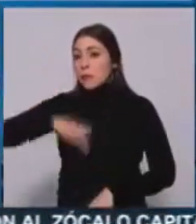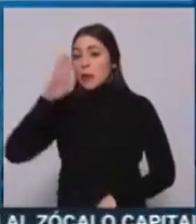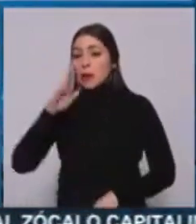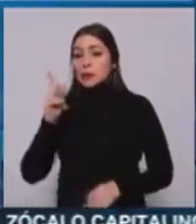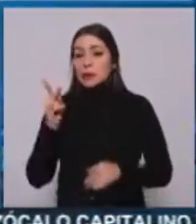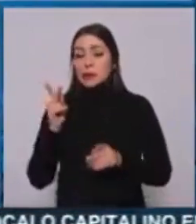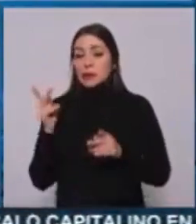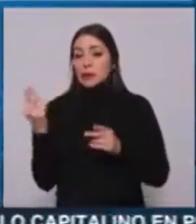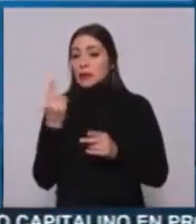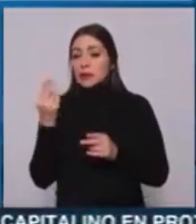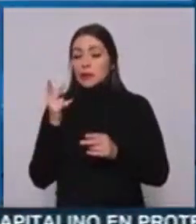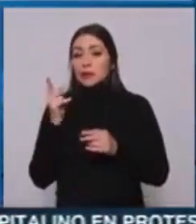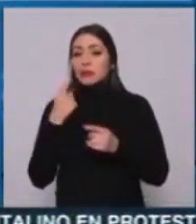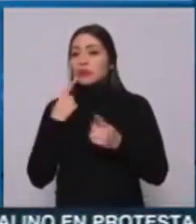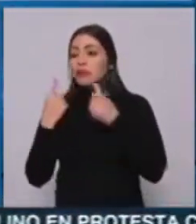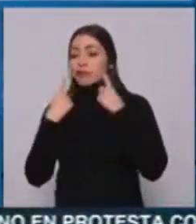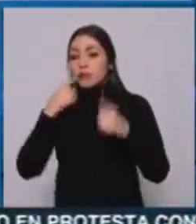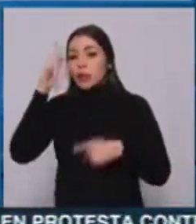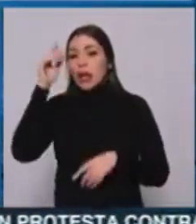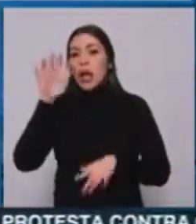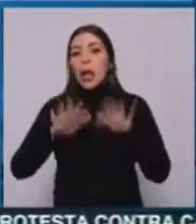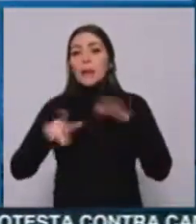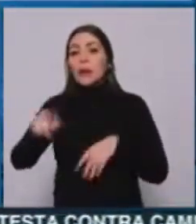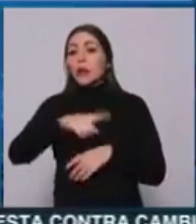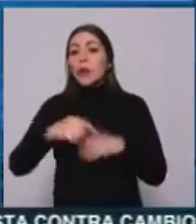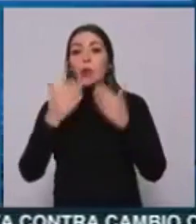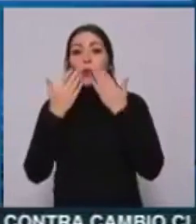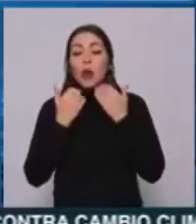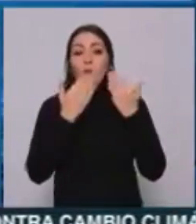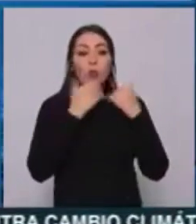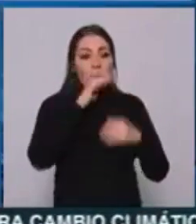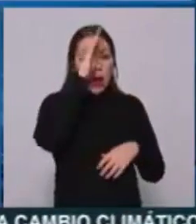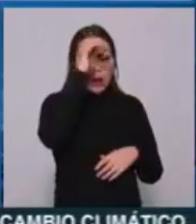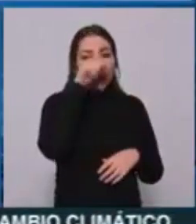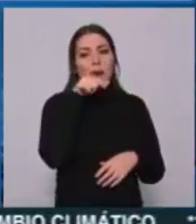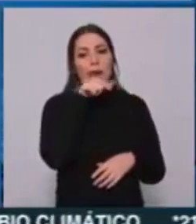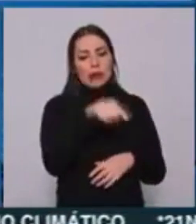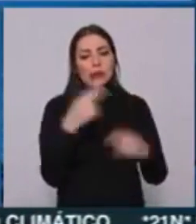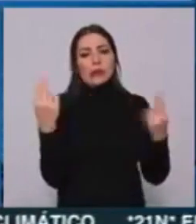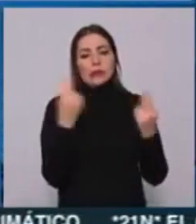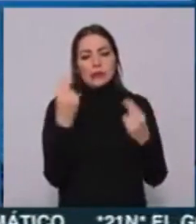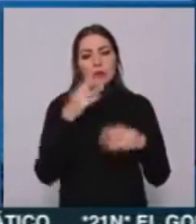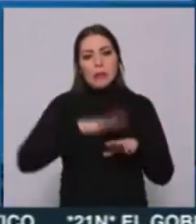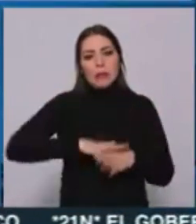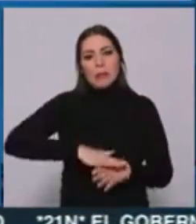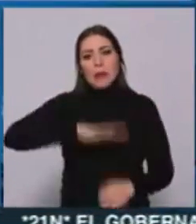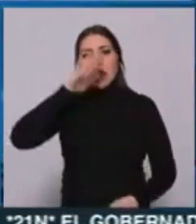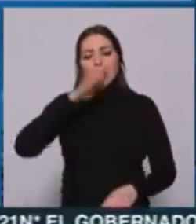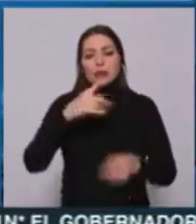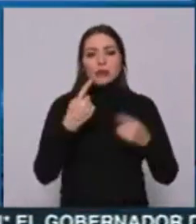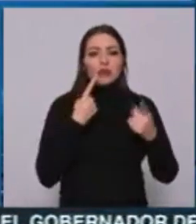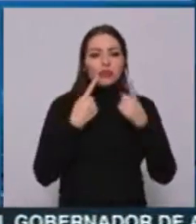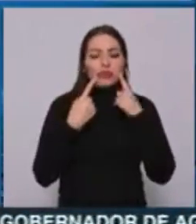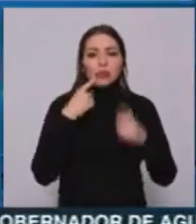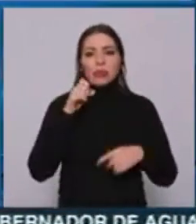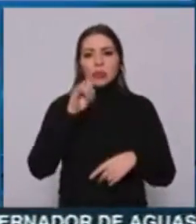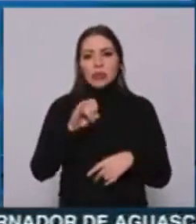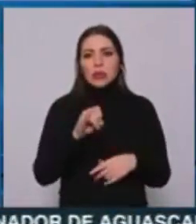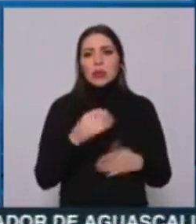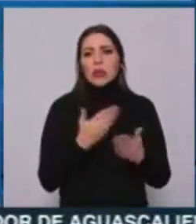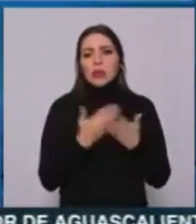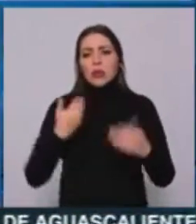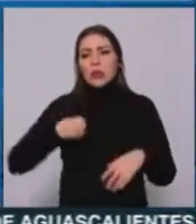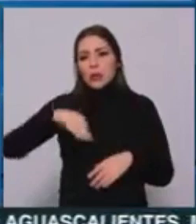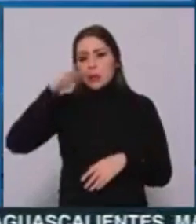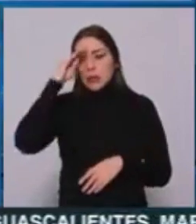¿no? Y yo creo que la magia del multilateralismo es que permite enfoques compartidos,